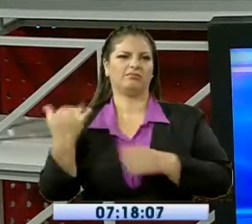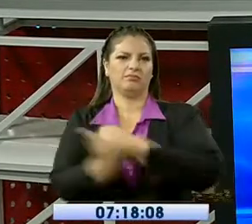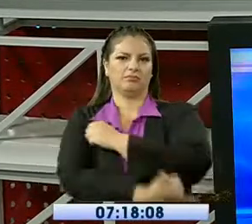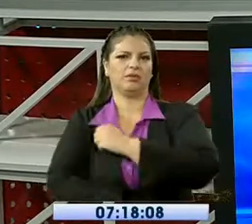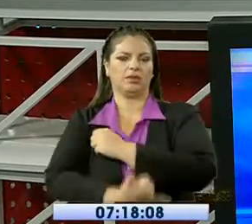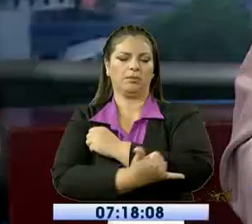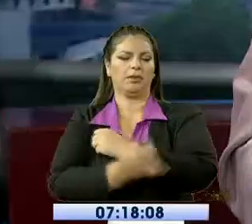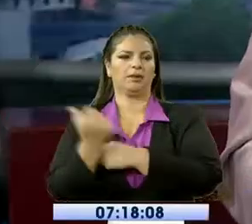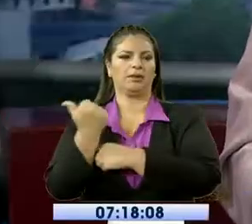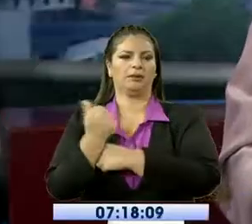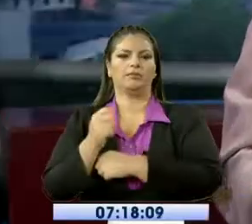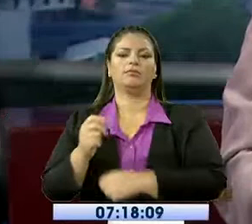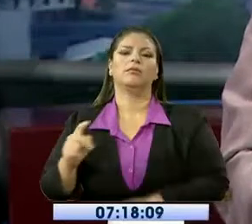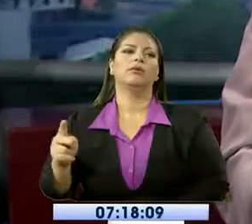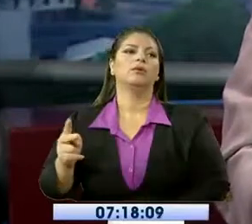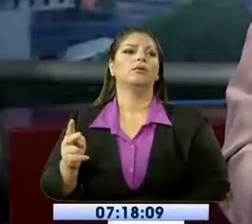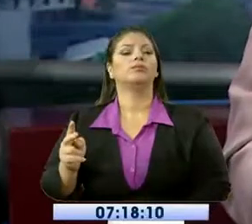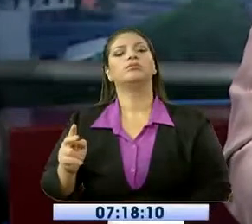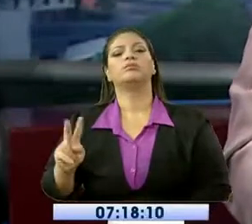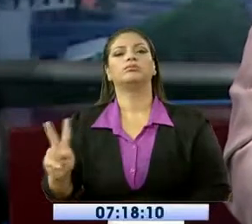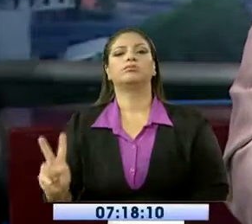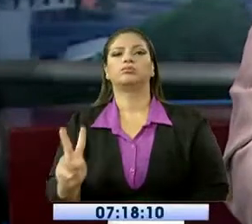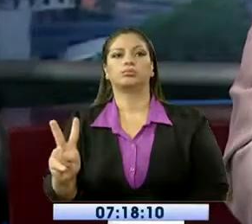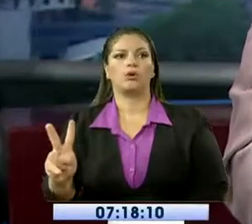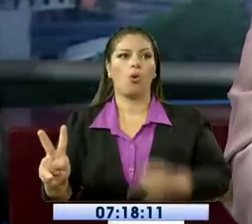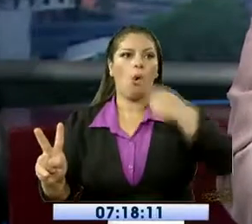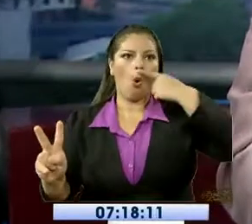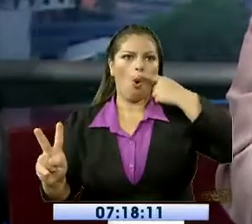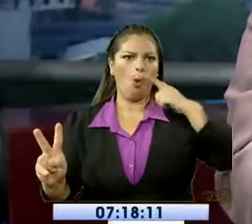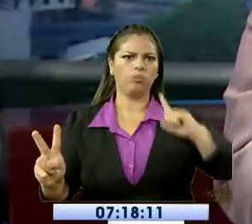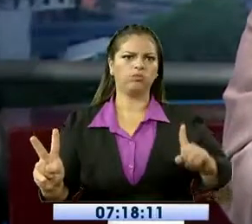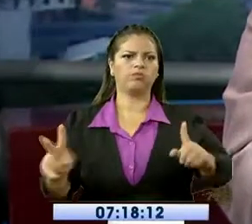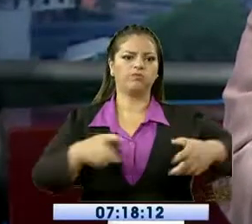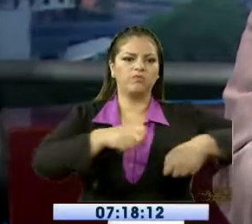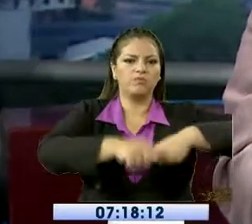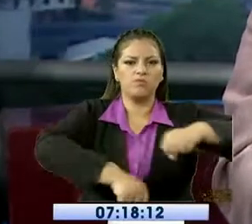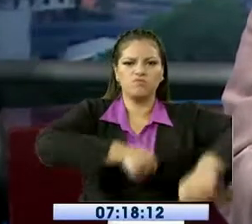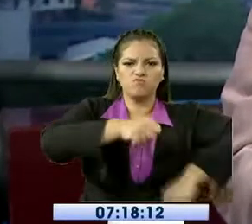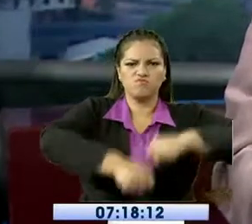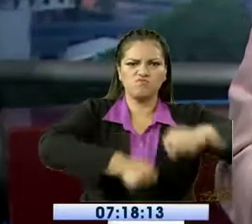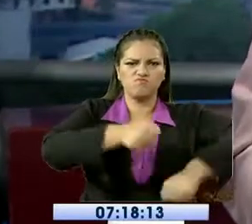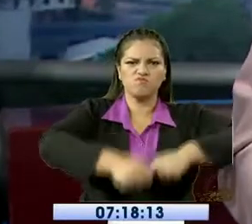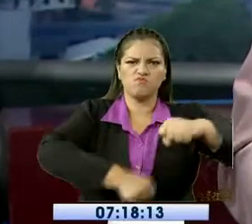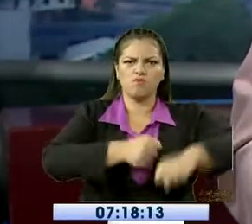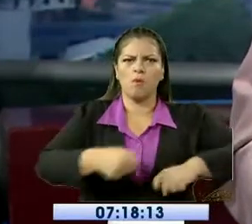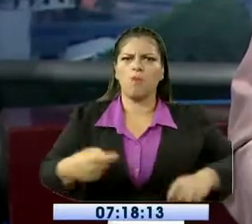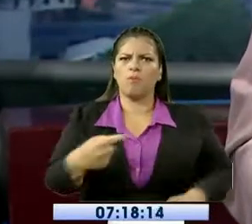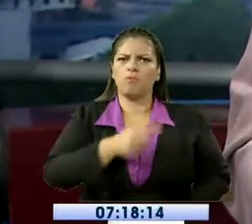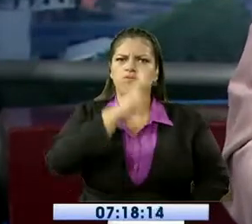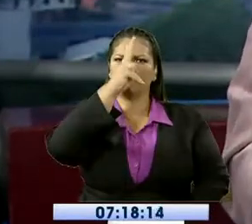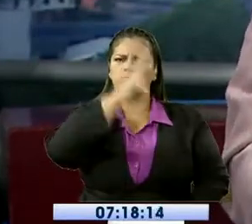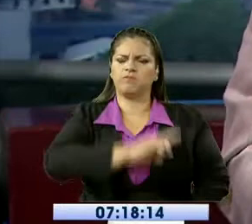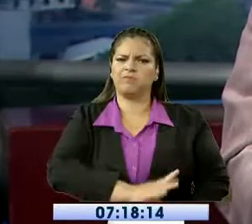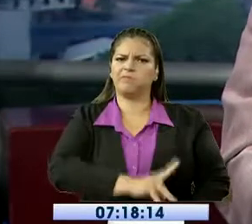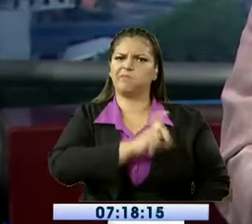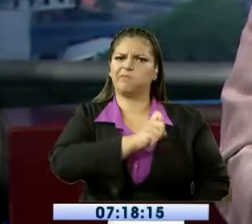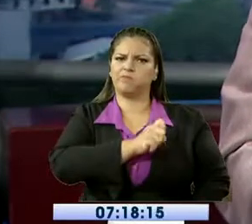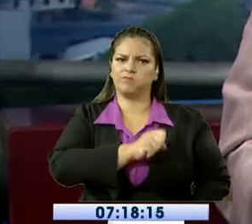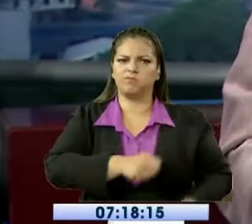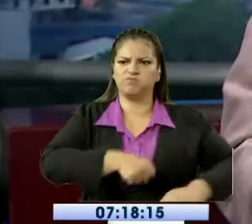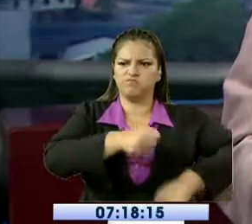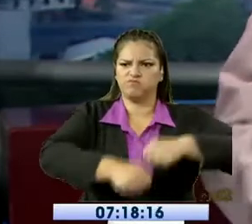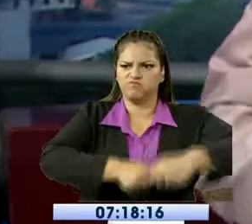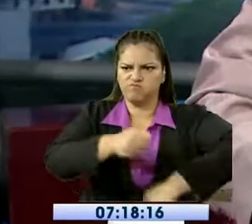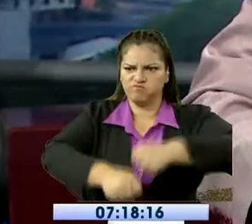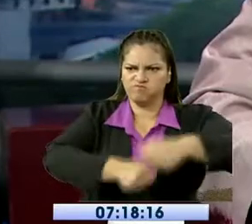en bicicleta. Ahora la bicicleta también va a ser medio de transporte para movilizarse, claro,